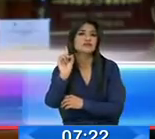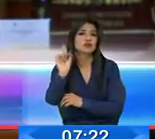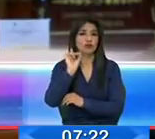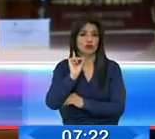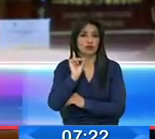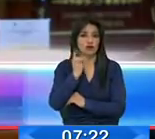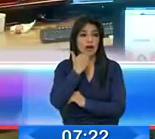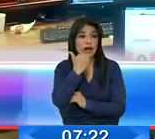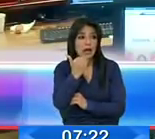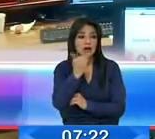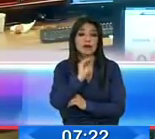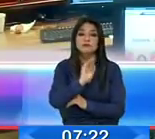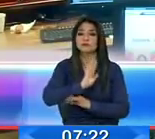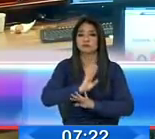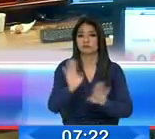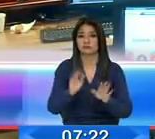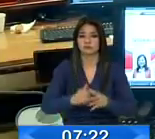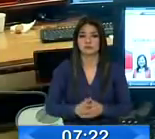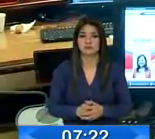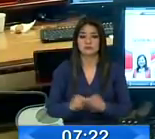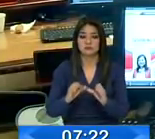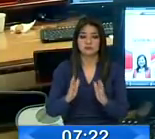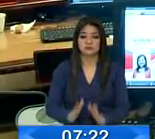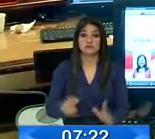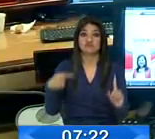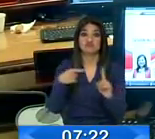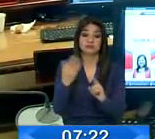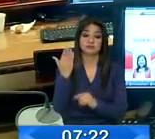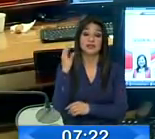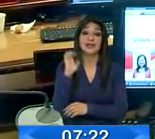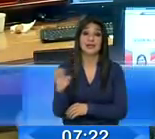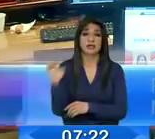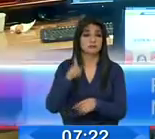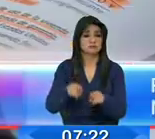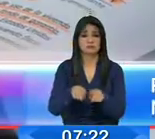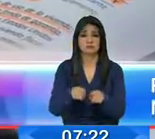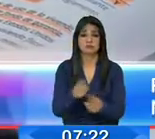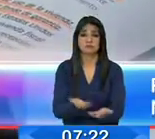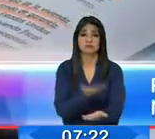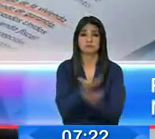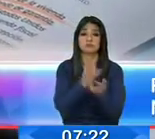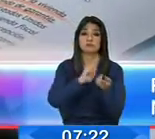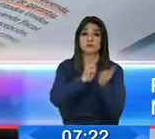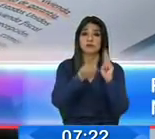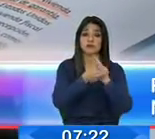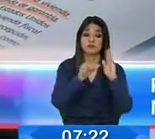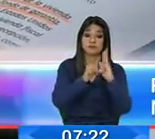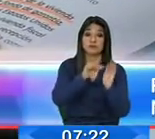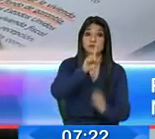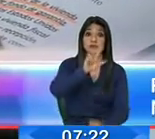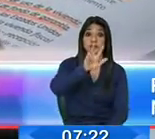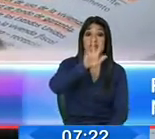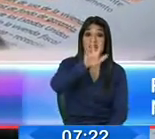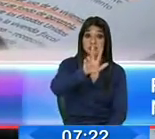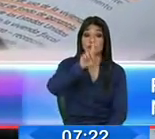un exhorto. ¿Sí? El asambleísta Freddy Alarcón en enero pasado presentó reformas a los artículos 135 y 136 de